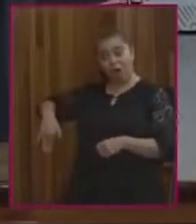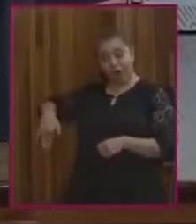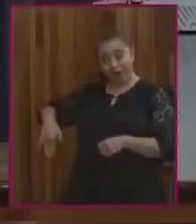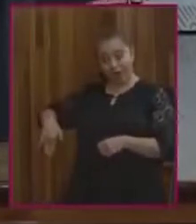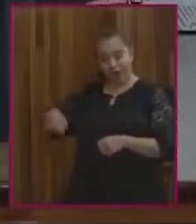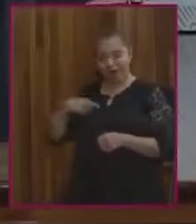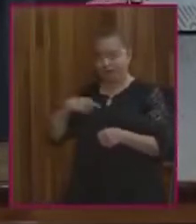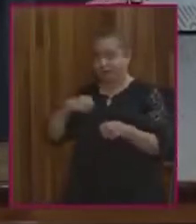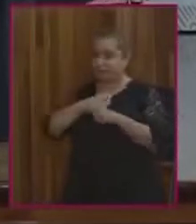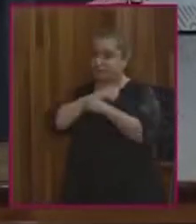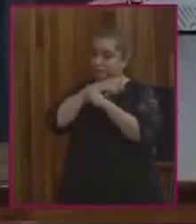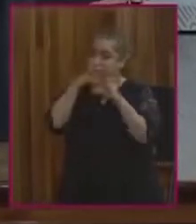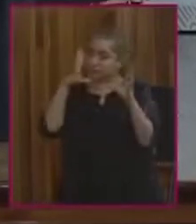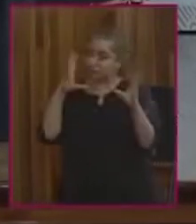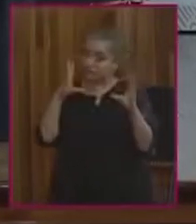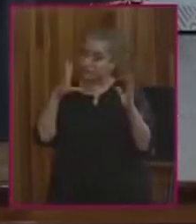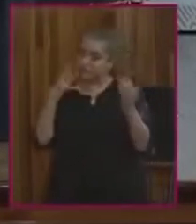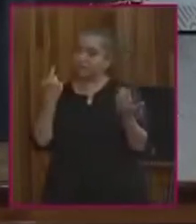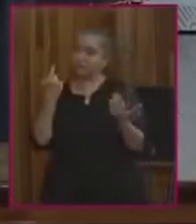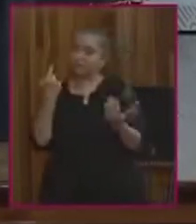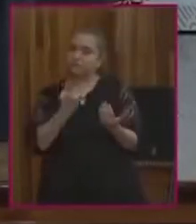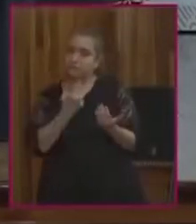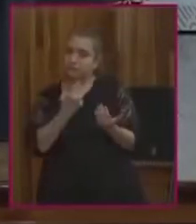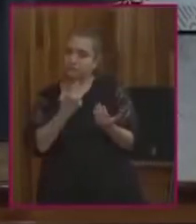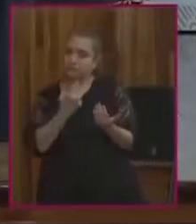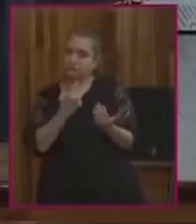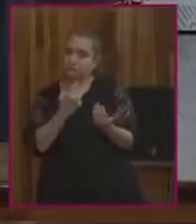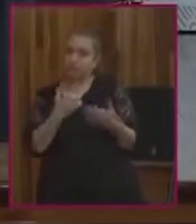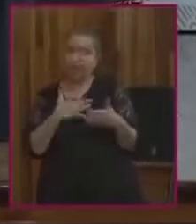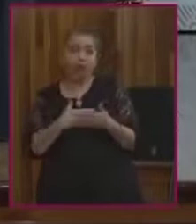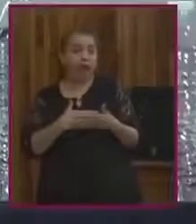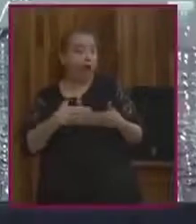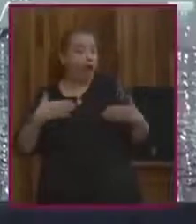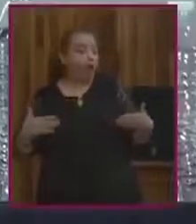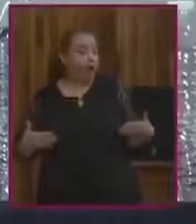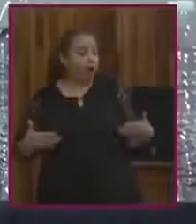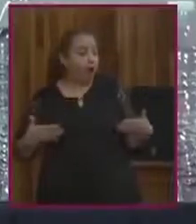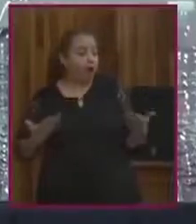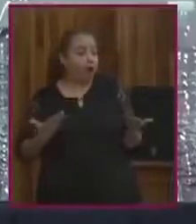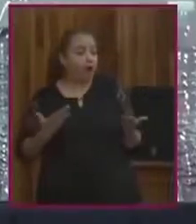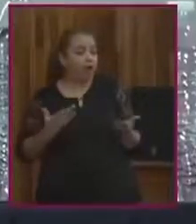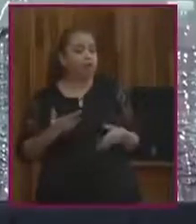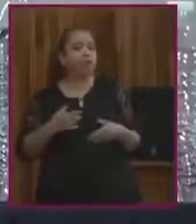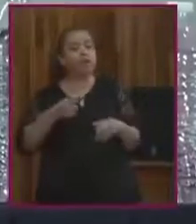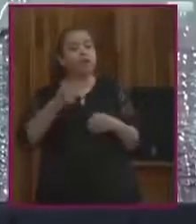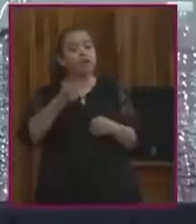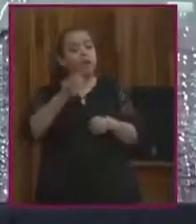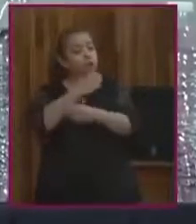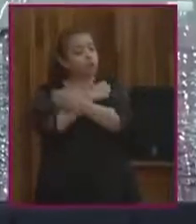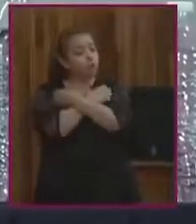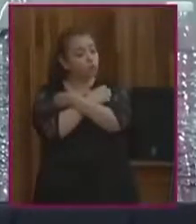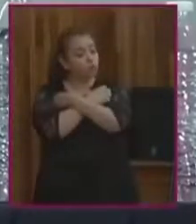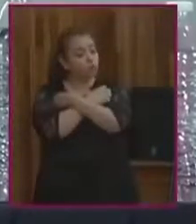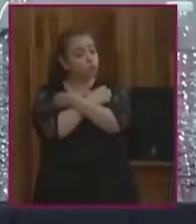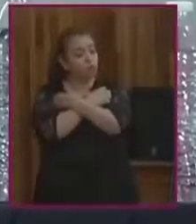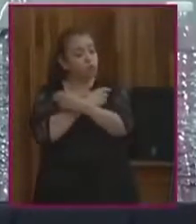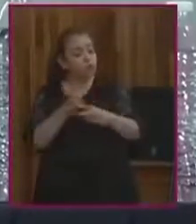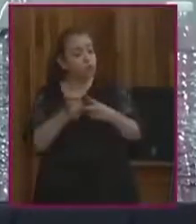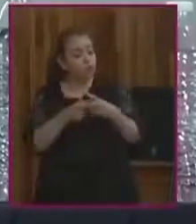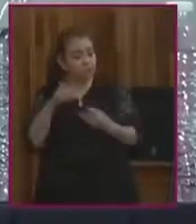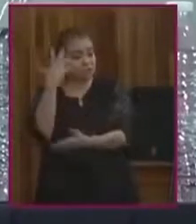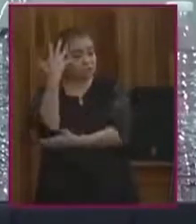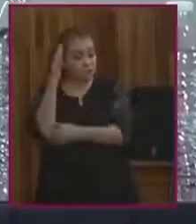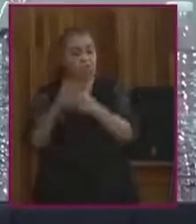me queda más claro que la recién incorporación de la educación inicial a la educación